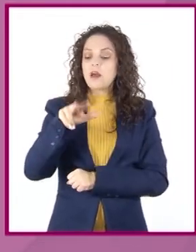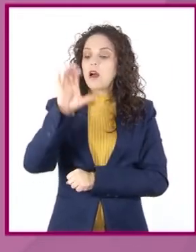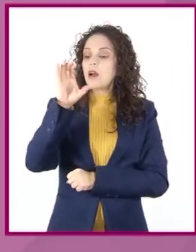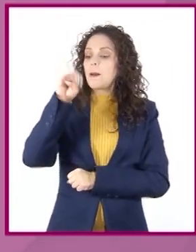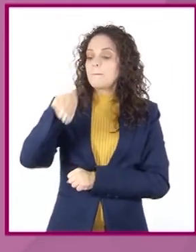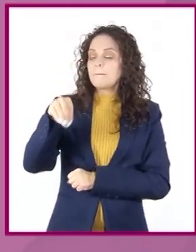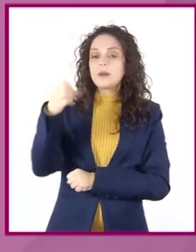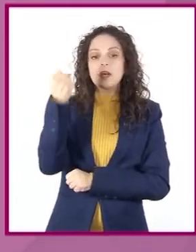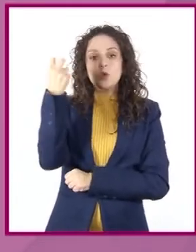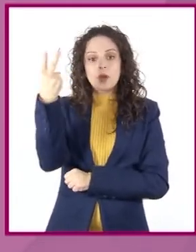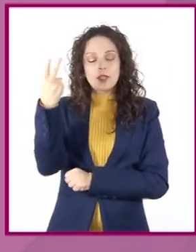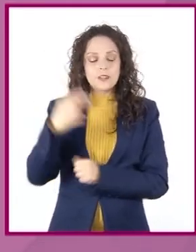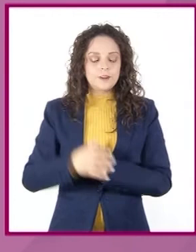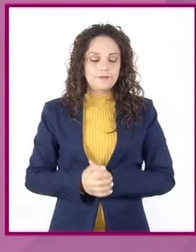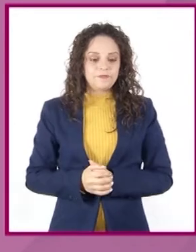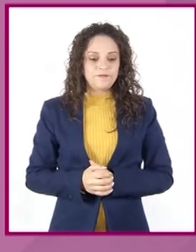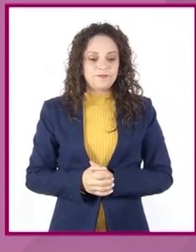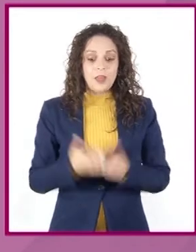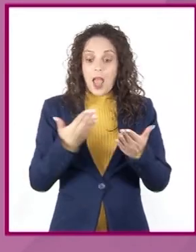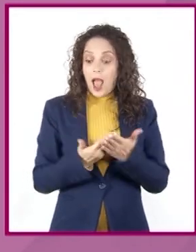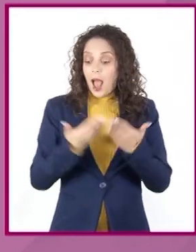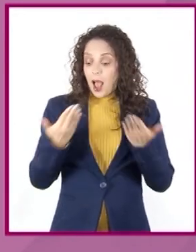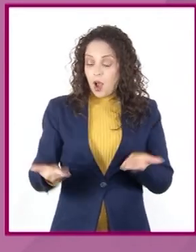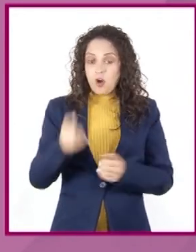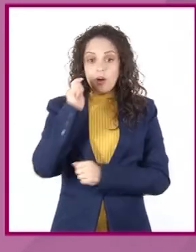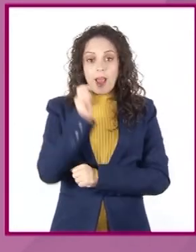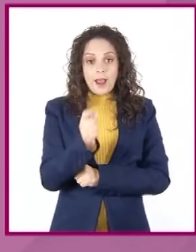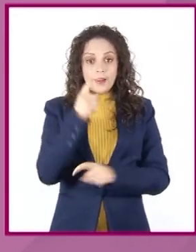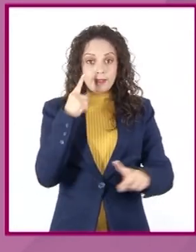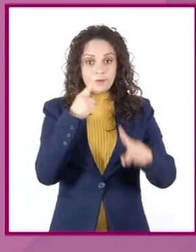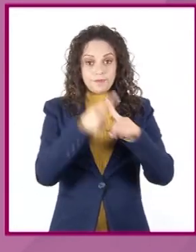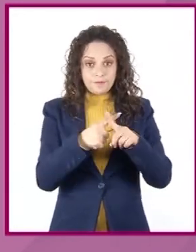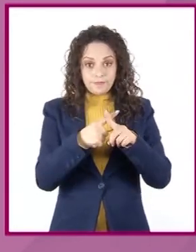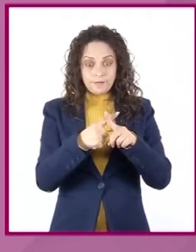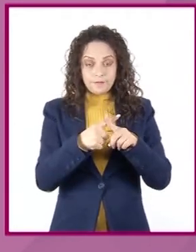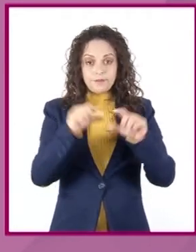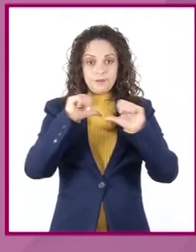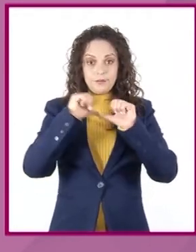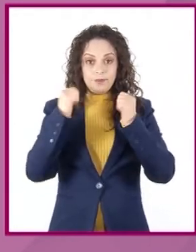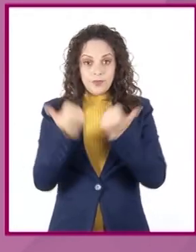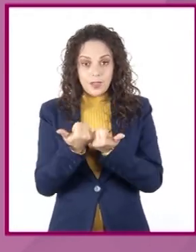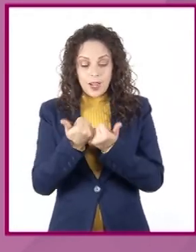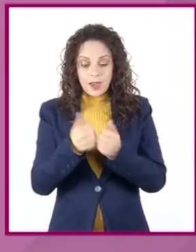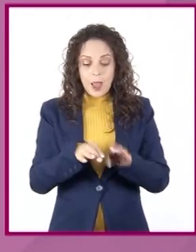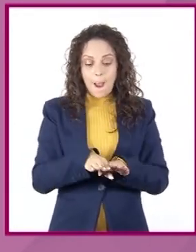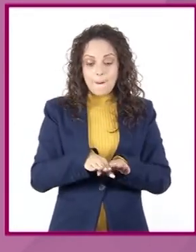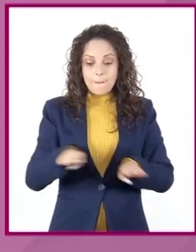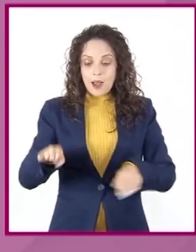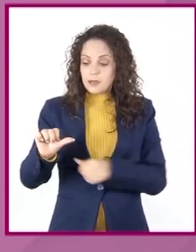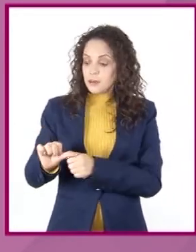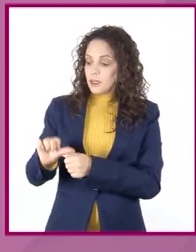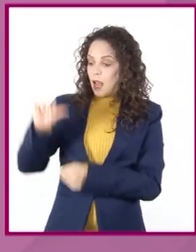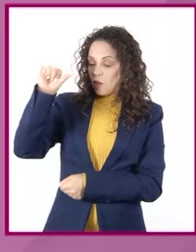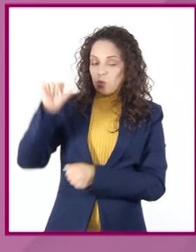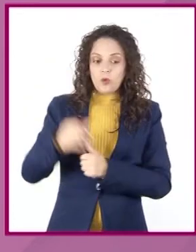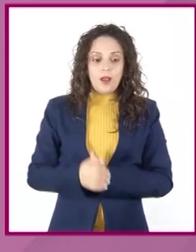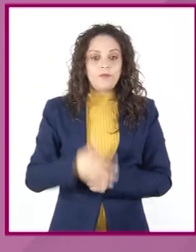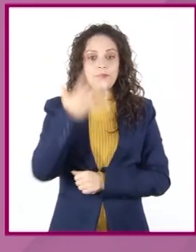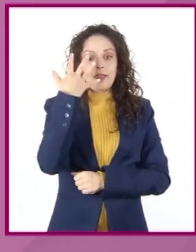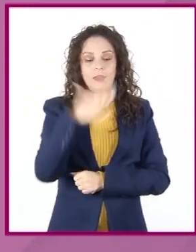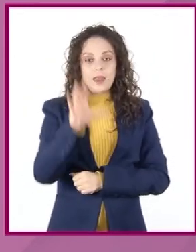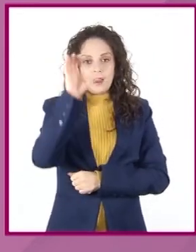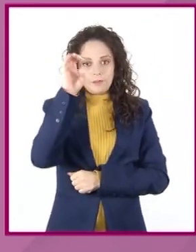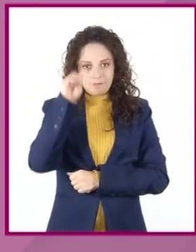centímetros cuadrados. Ahora multiplicamos el valor del área de la base por la altura del prisma, 10